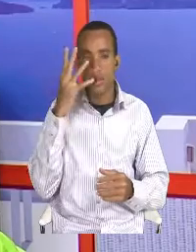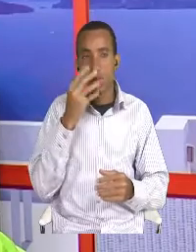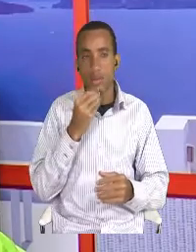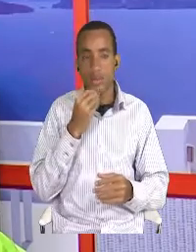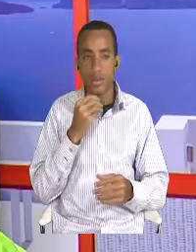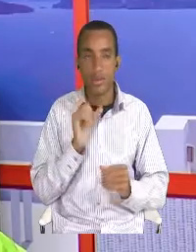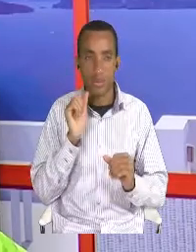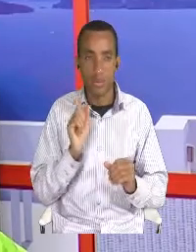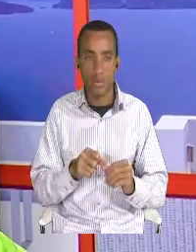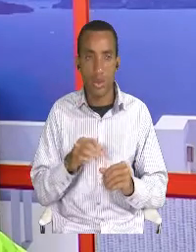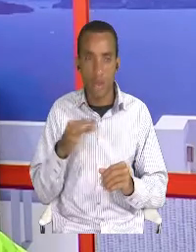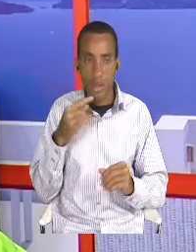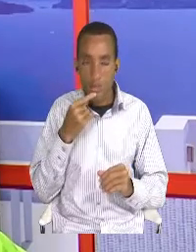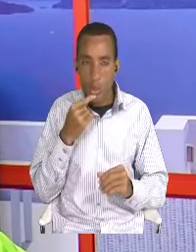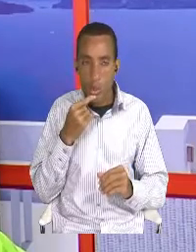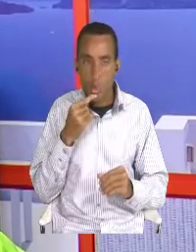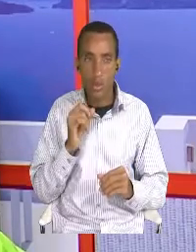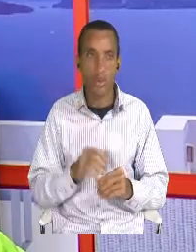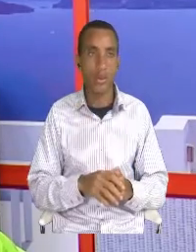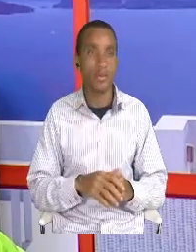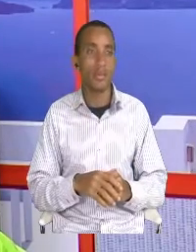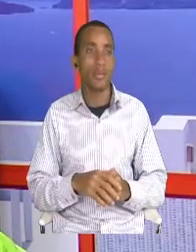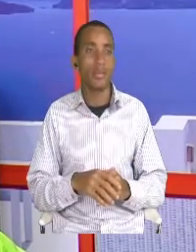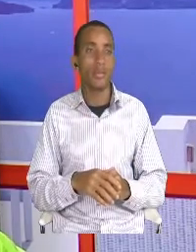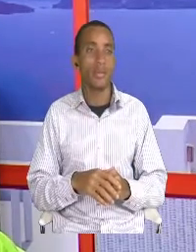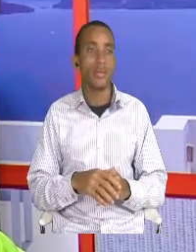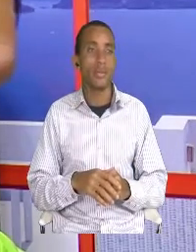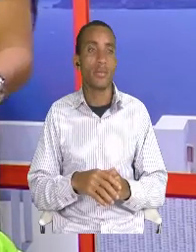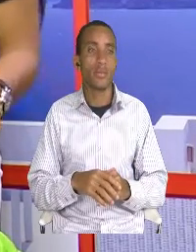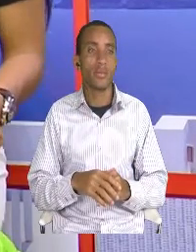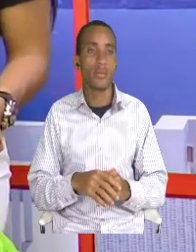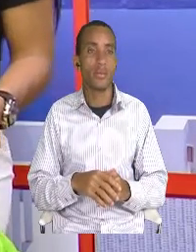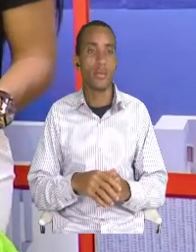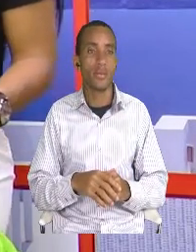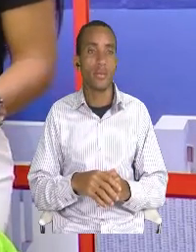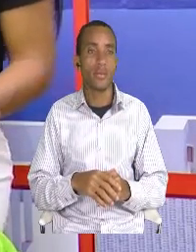claro. Mira, vamos a probarlo.